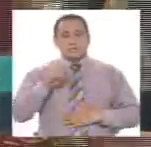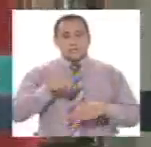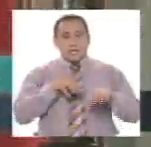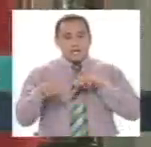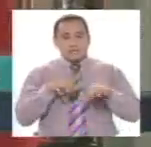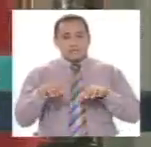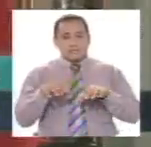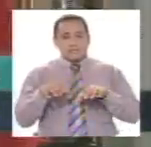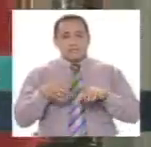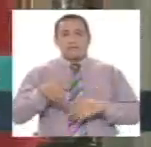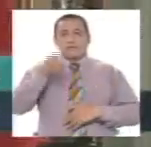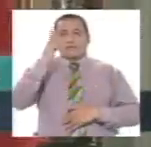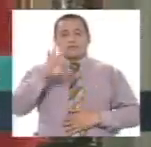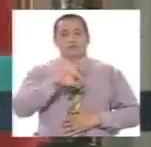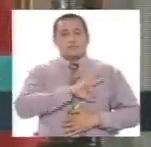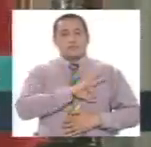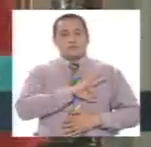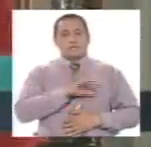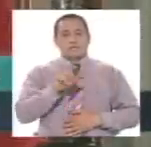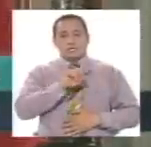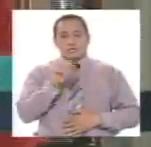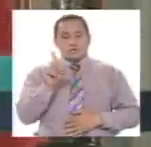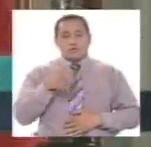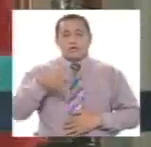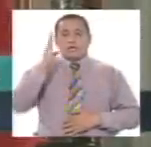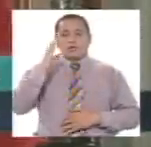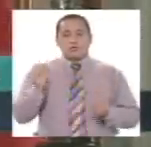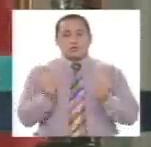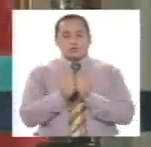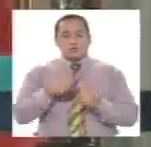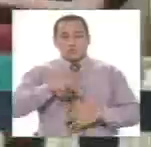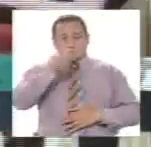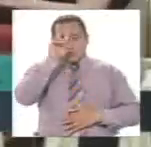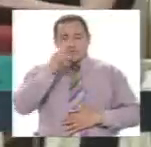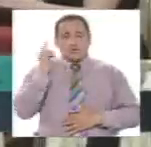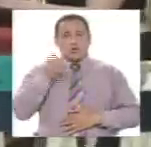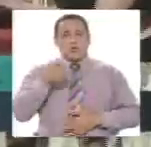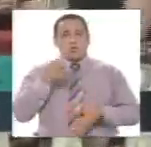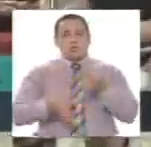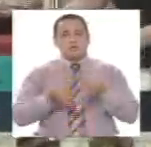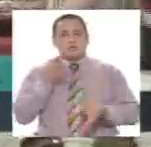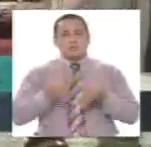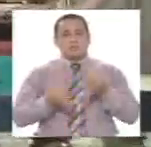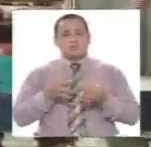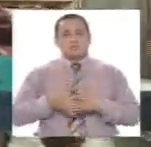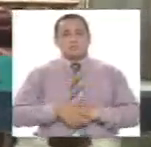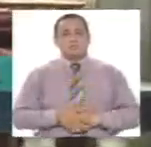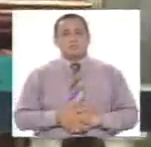lo hiciereis, que Dios os premie, y si no, que Él y la patria os lo demanden.